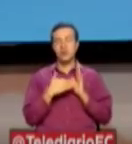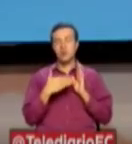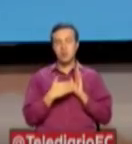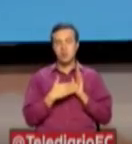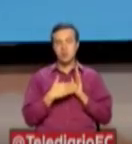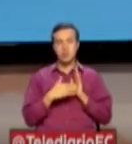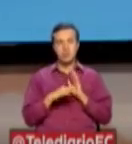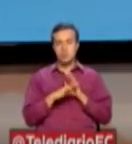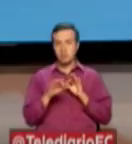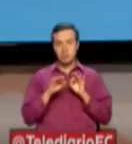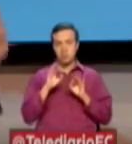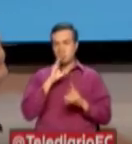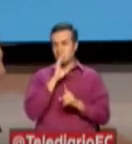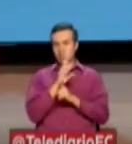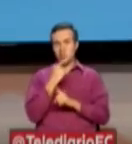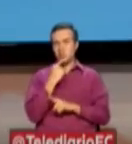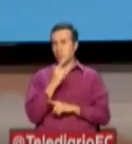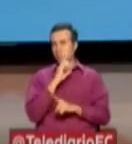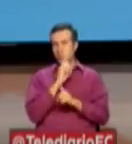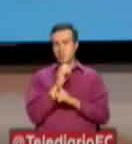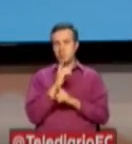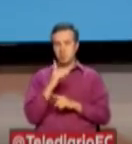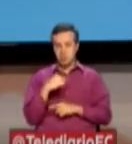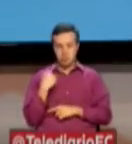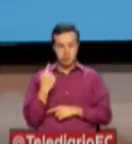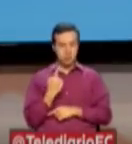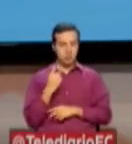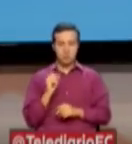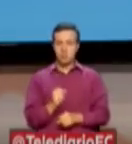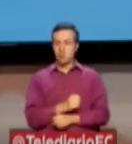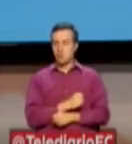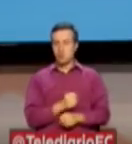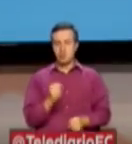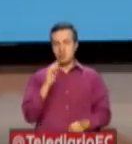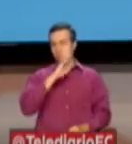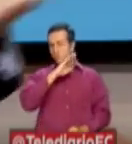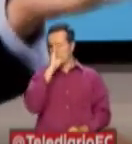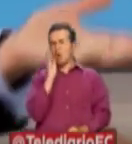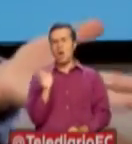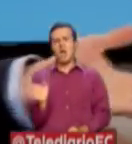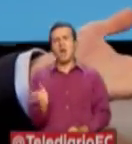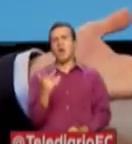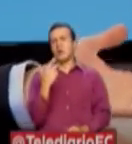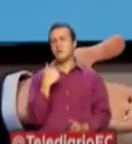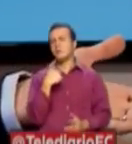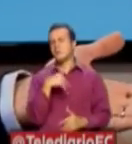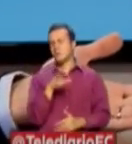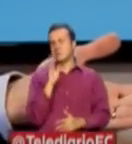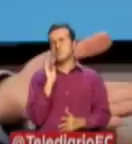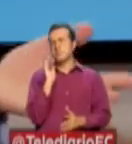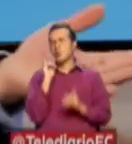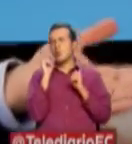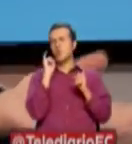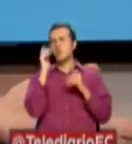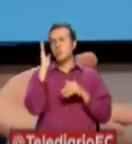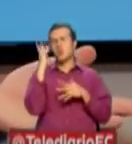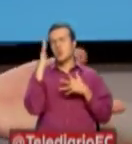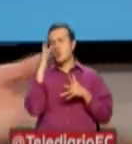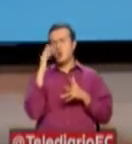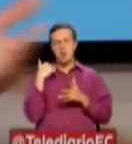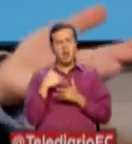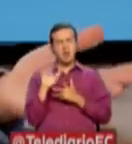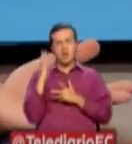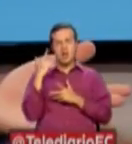y yo más bien le critica y rechace eso porque nosotros no podemos jamás permitir implicaría que nosotros no podemos ejercer un control político